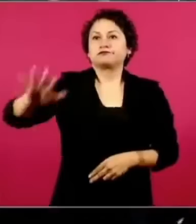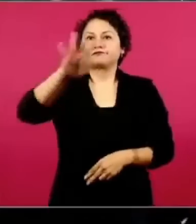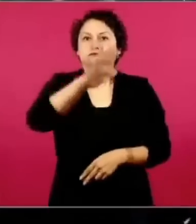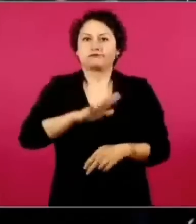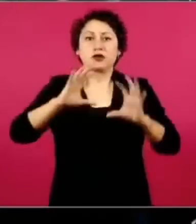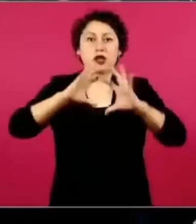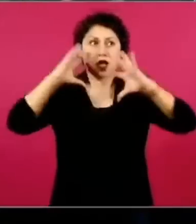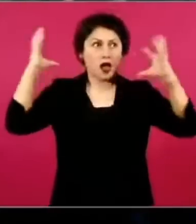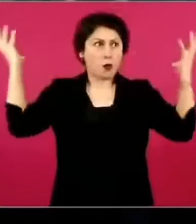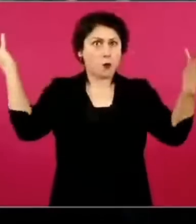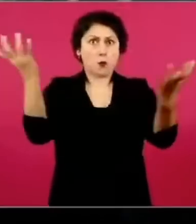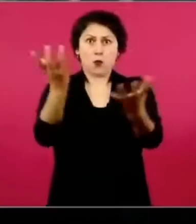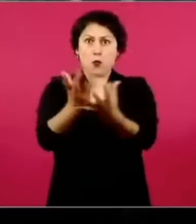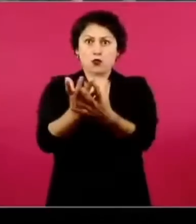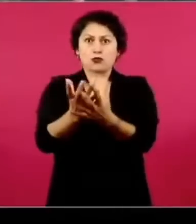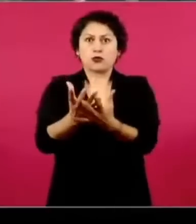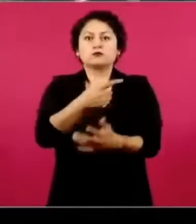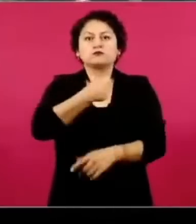mundo,